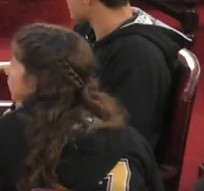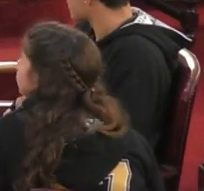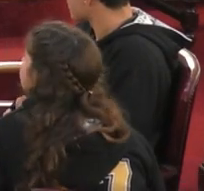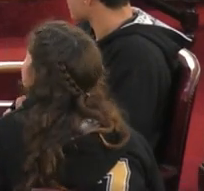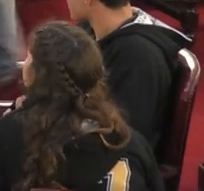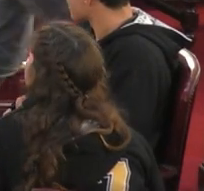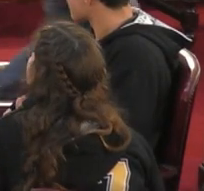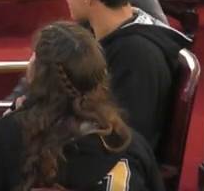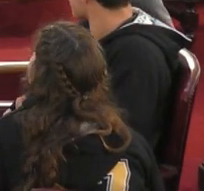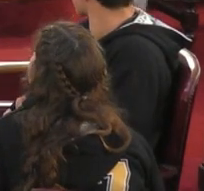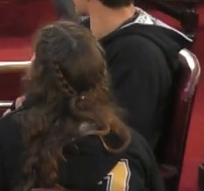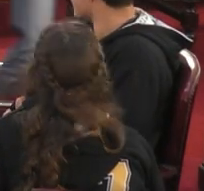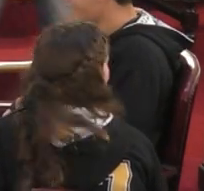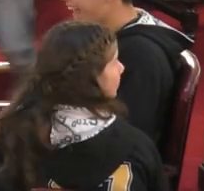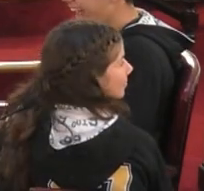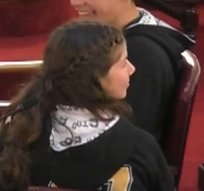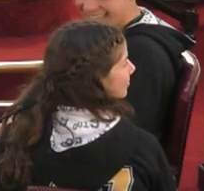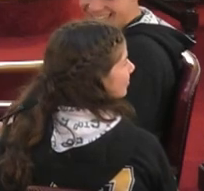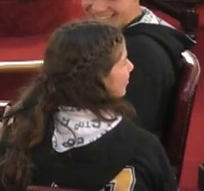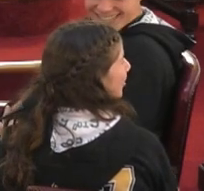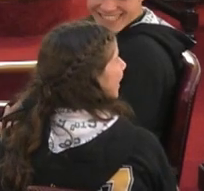Diputado Juan García.